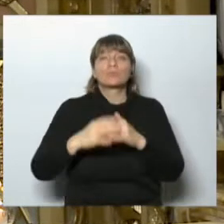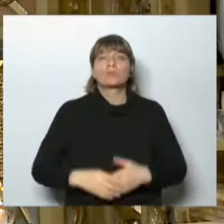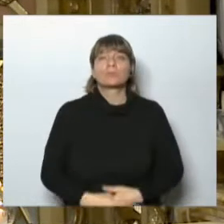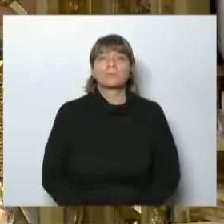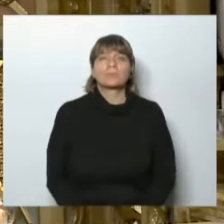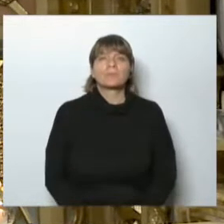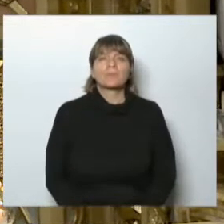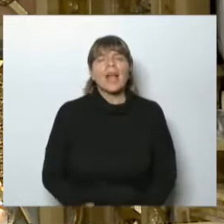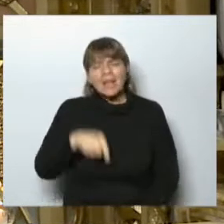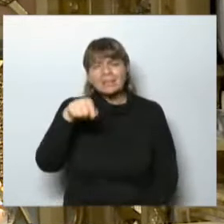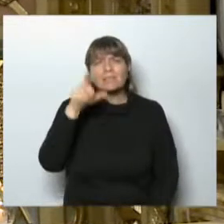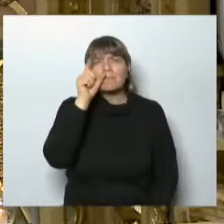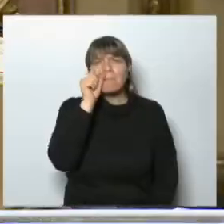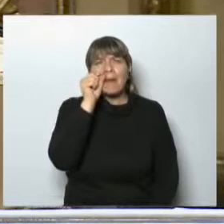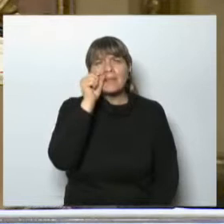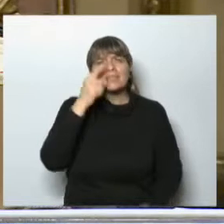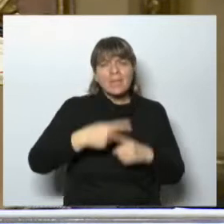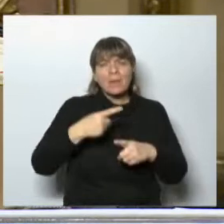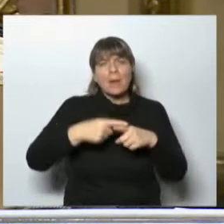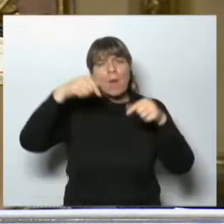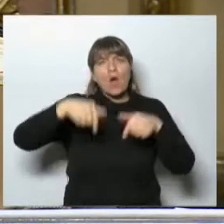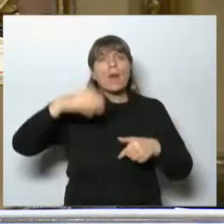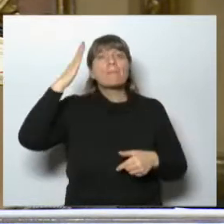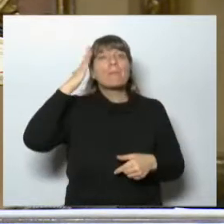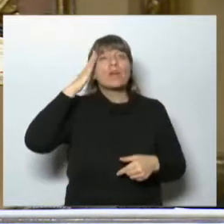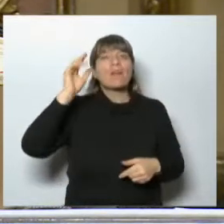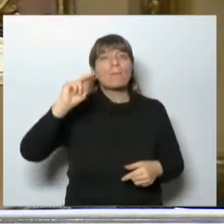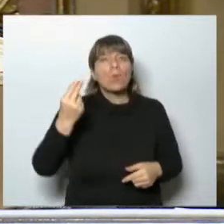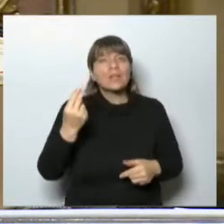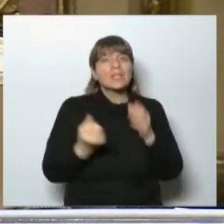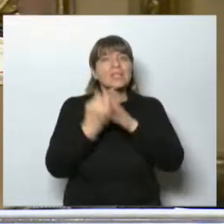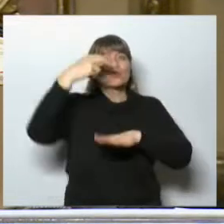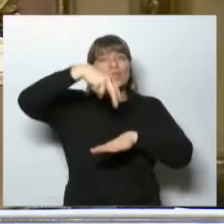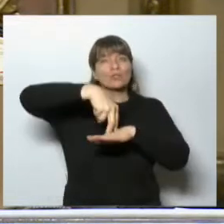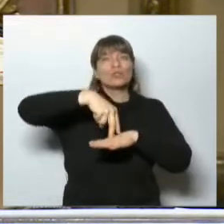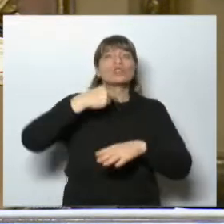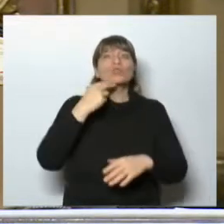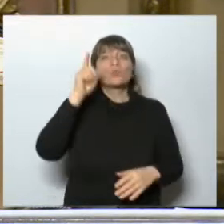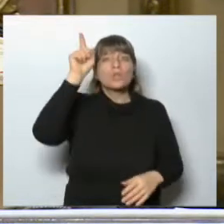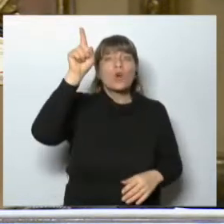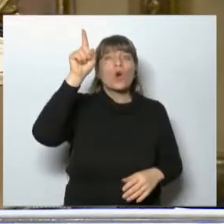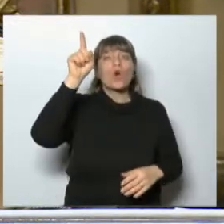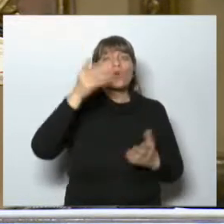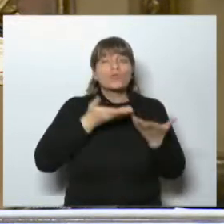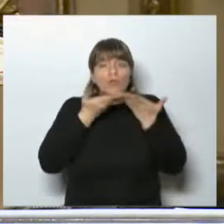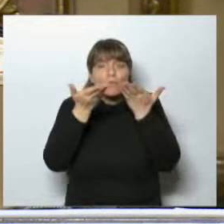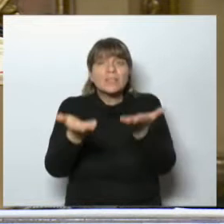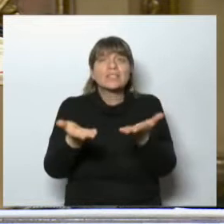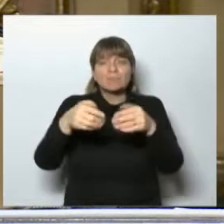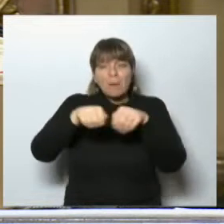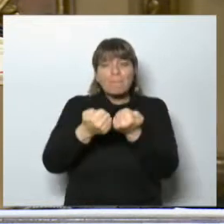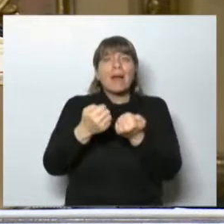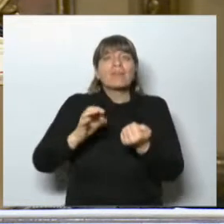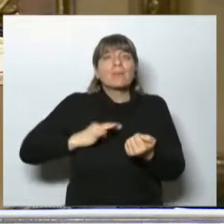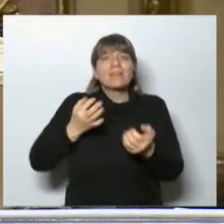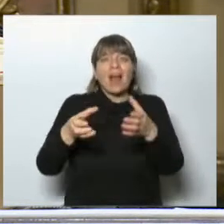Jesús. Así, Padre, al celebrar ahora el memorial de la muerte y la resurrección de tu Hijo, te ofrecemos el pan de